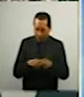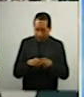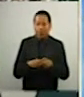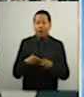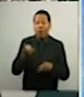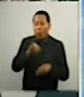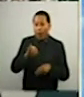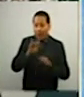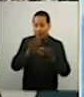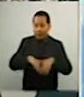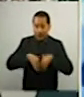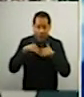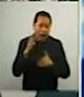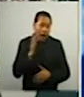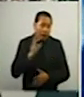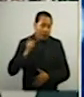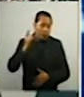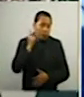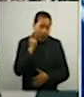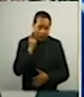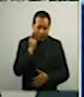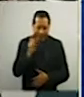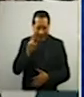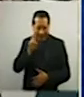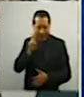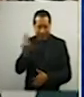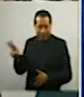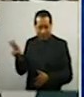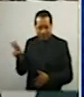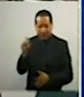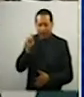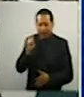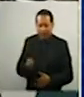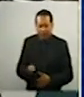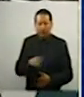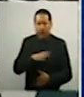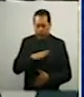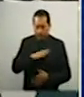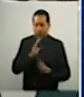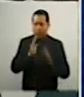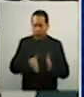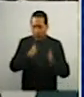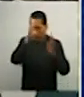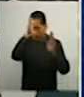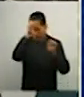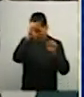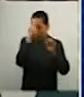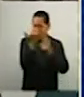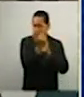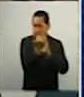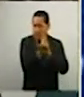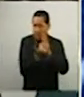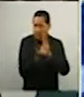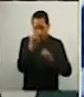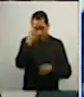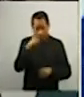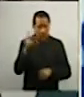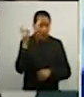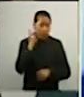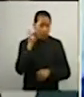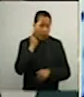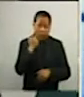los que aspiran a un cargo y que sean nuevos en esta aspiración tengan